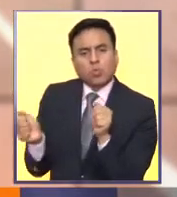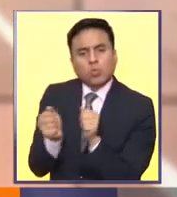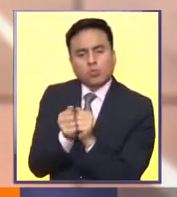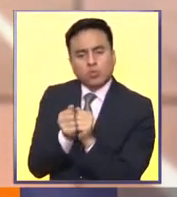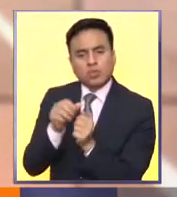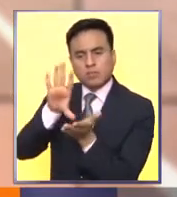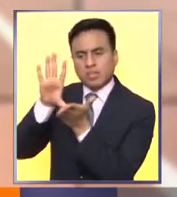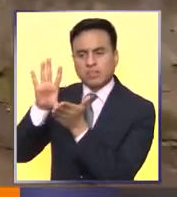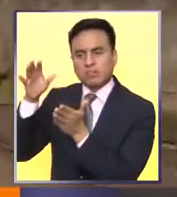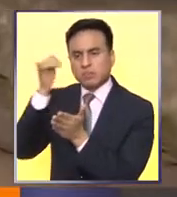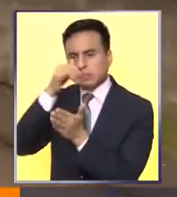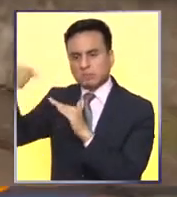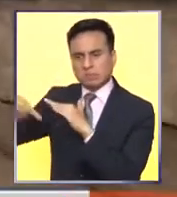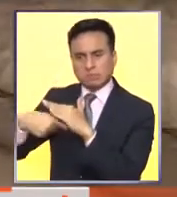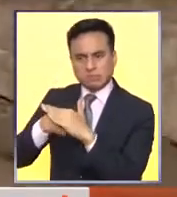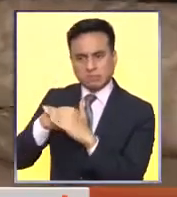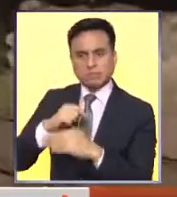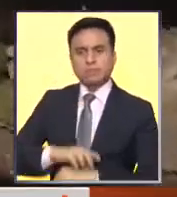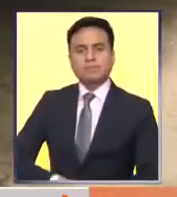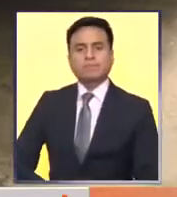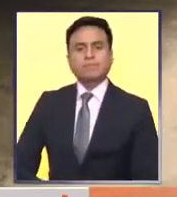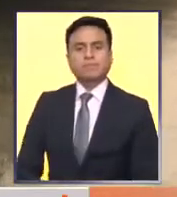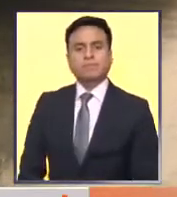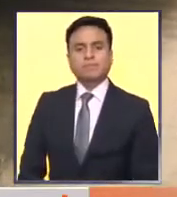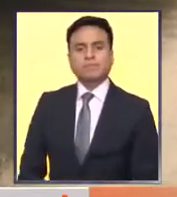inmigración irregular.